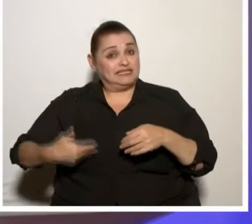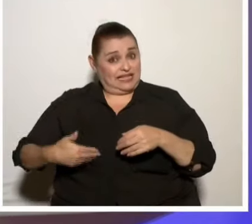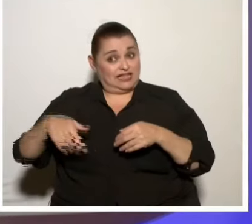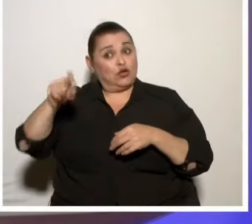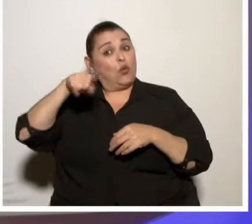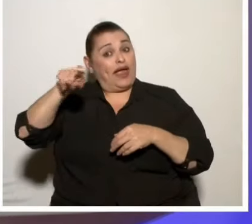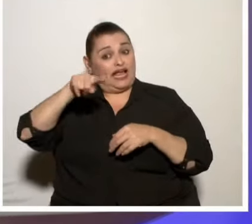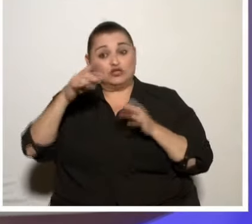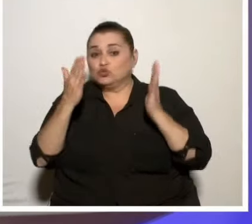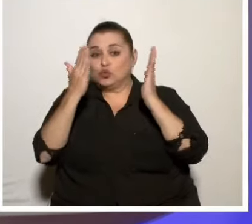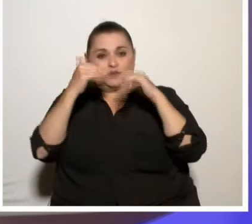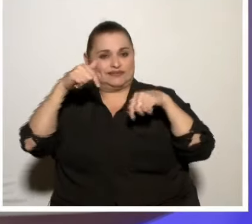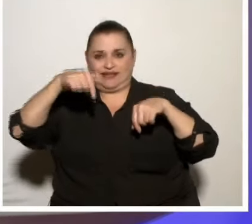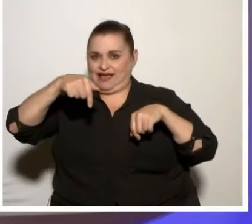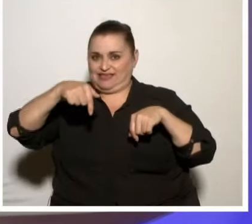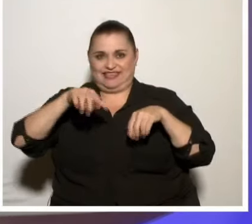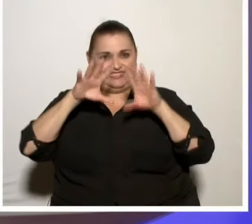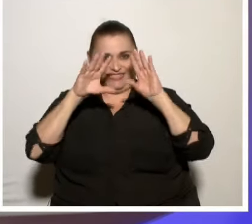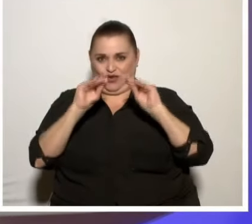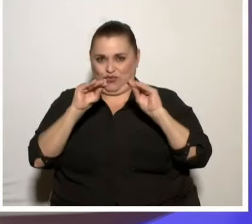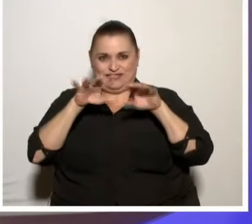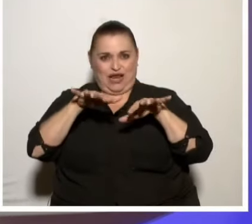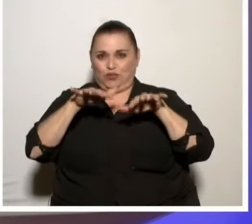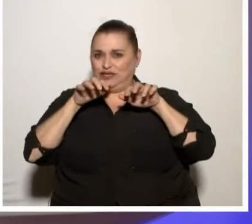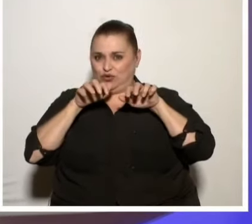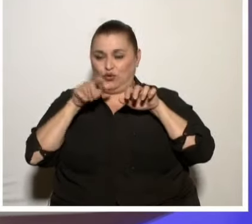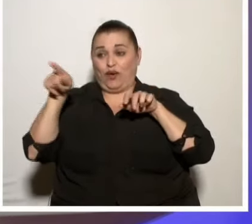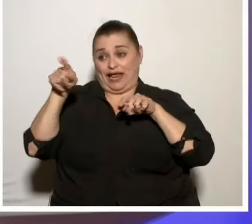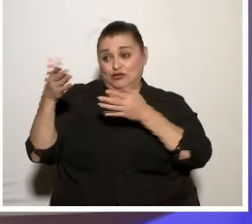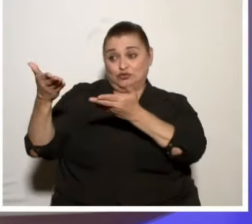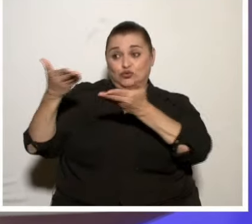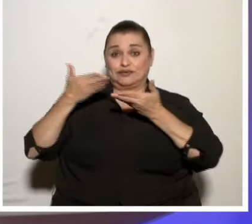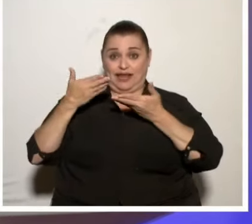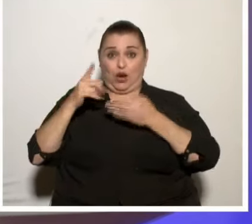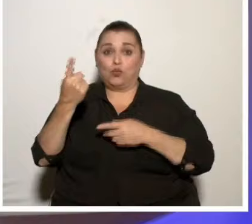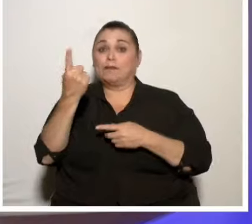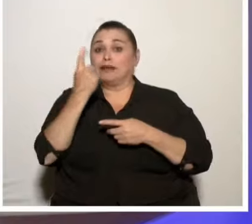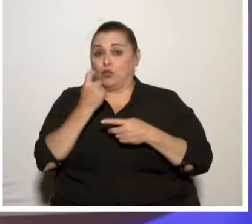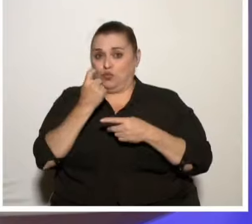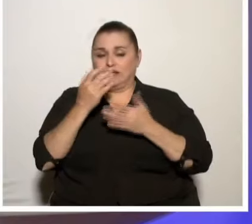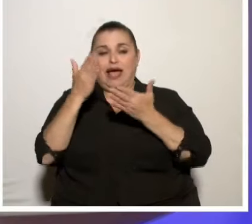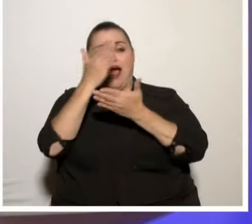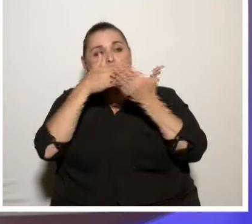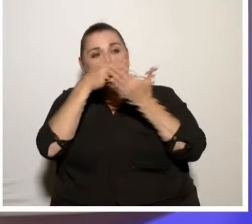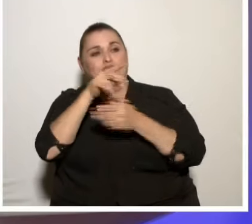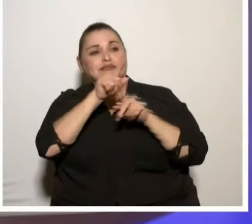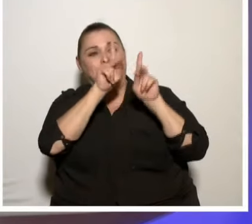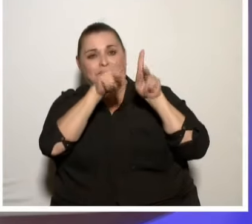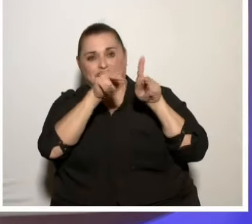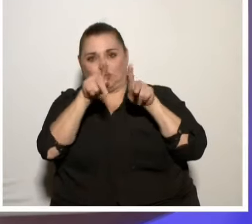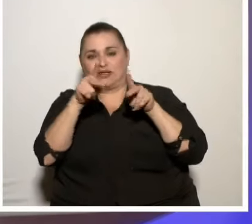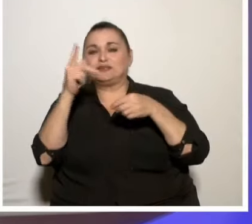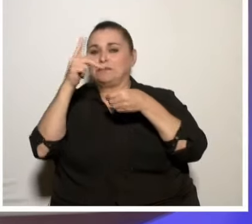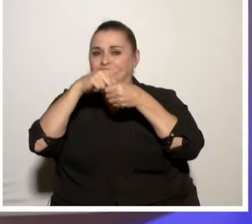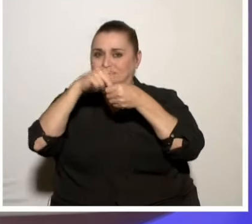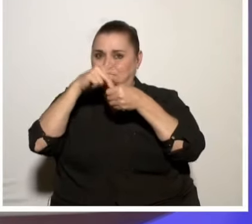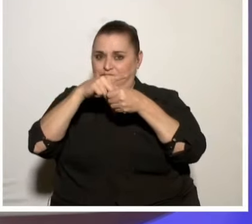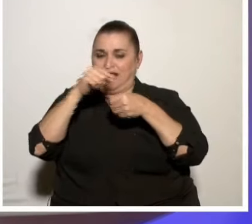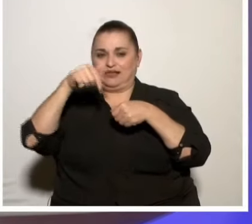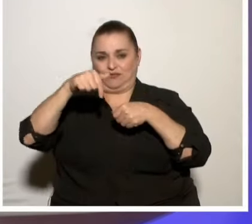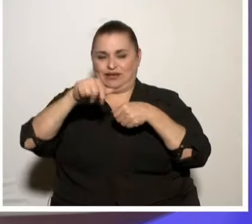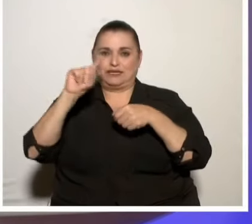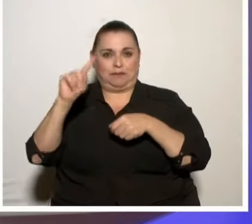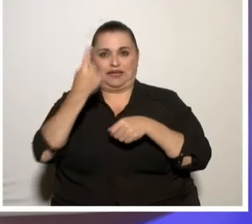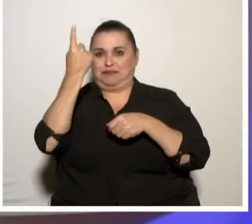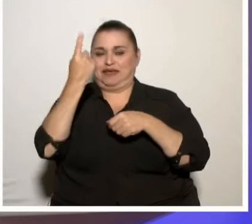se encuentran esta noche aquí en el auditorio que enviaran una pregunta para algunas de las personas que sí están participando en esta